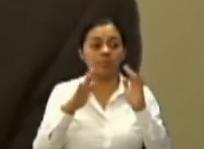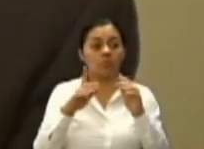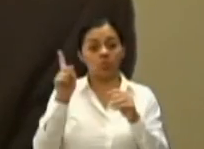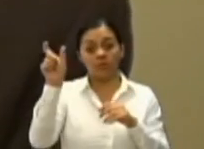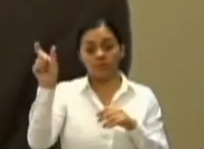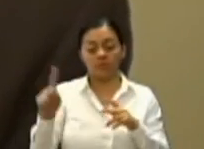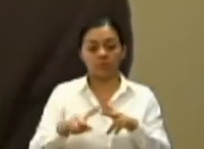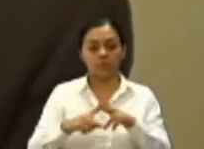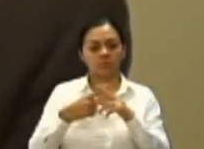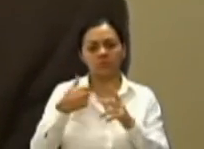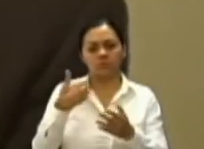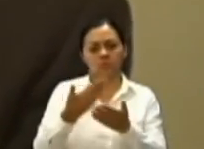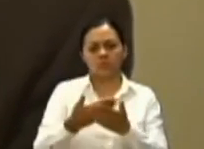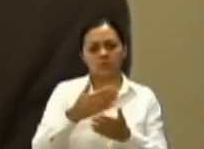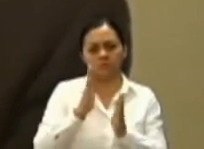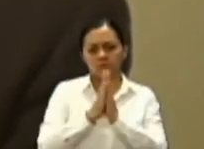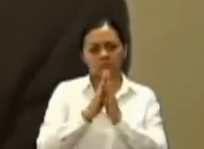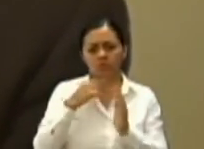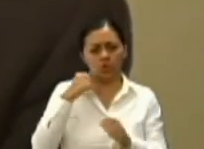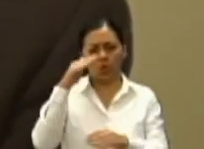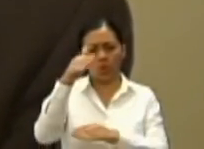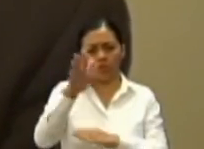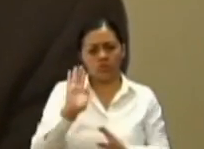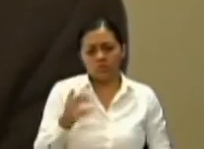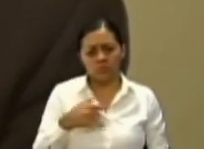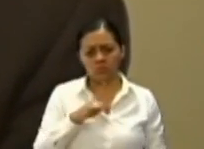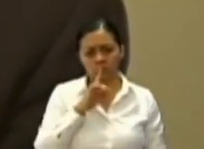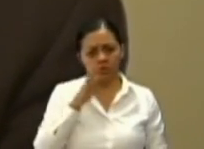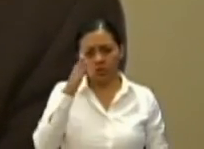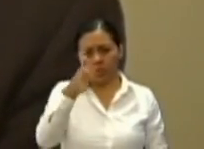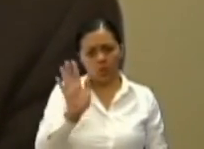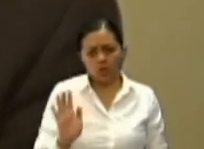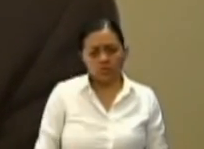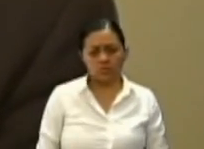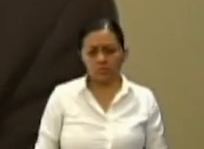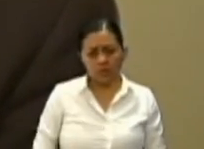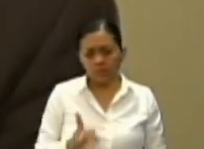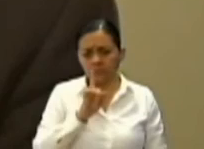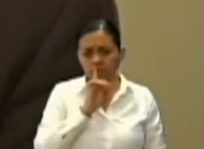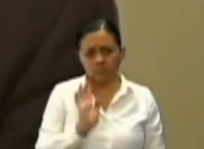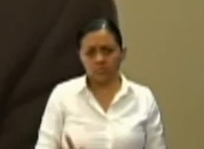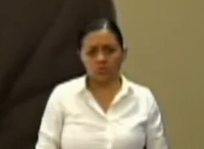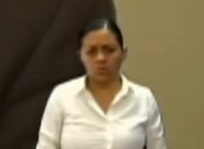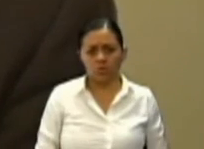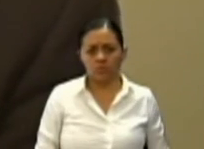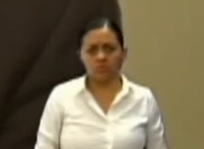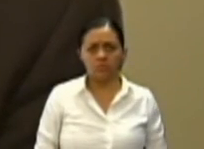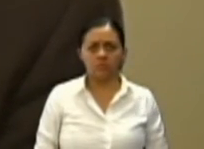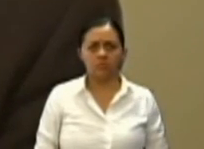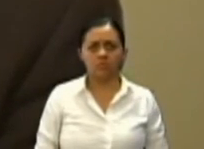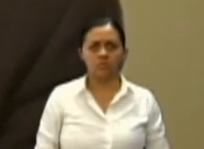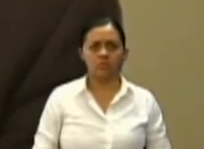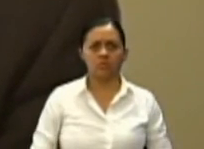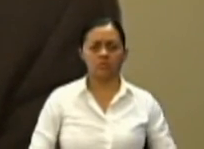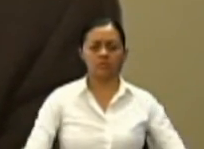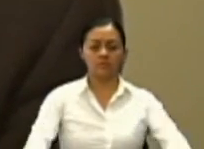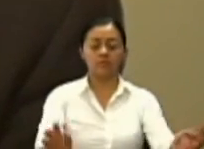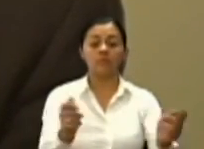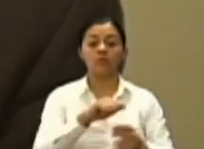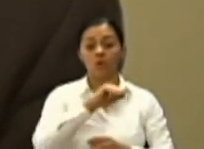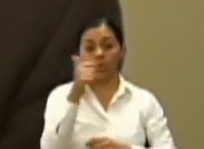prefiero no ir a la misa para evitar que se vaya a quedar mal o sea quedar mal al país ahora por si acaso